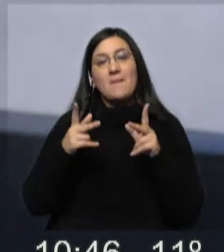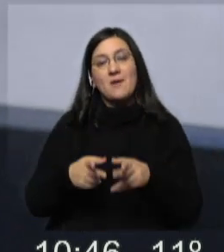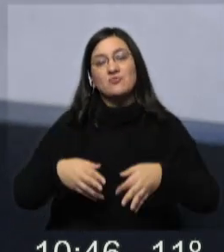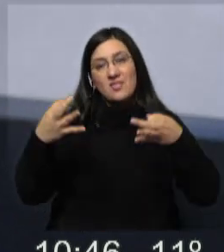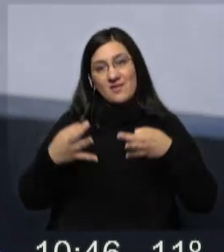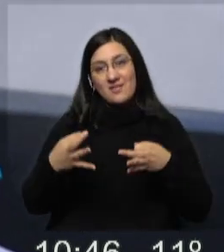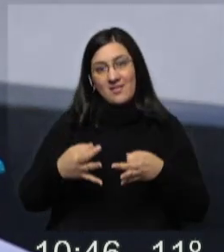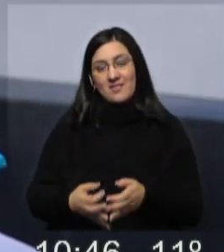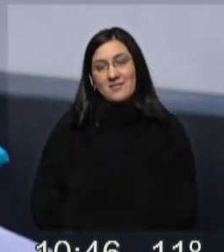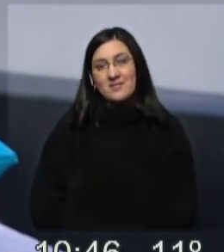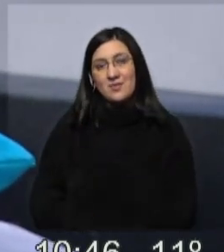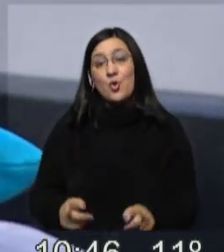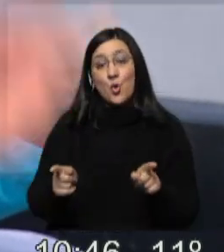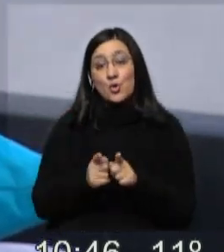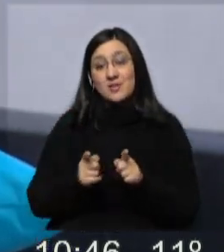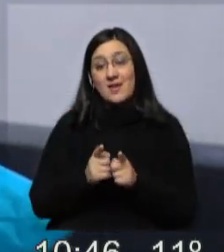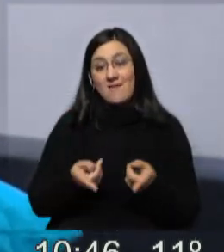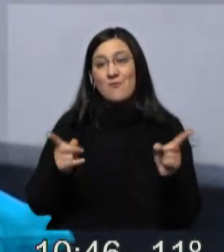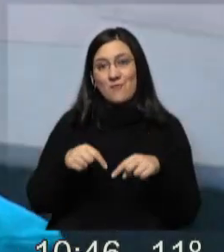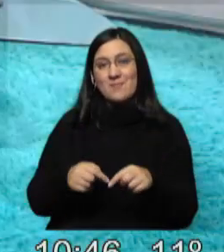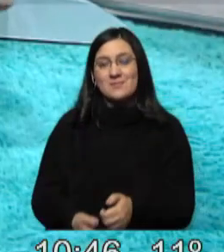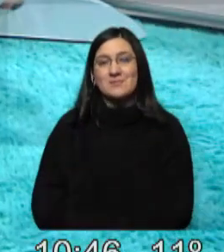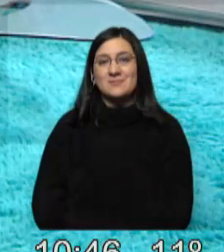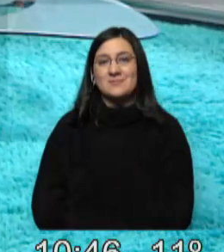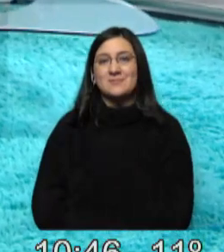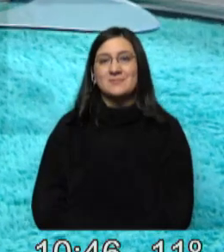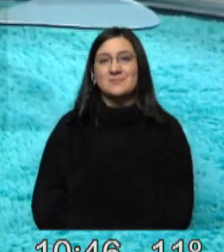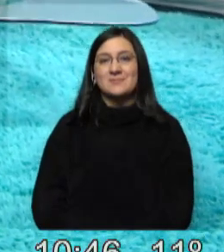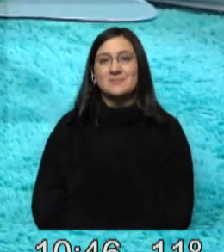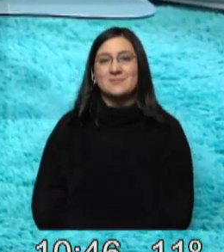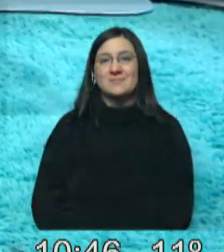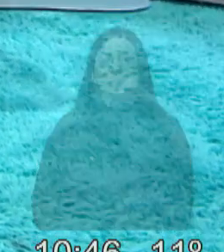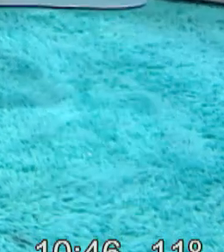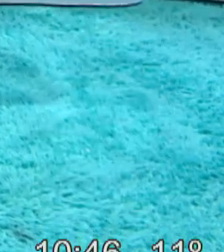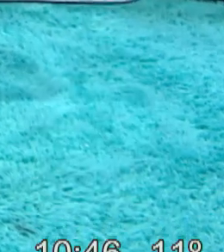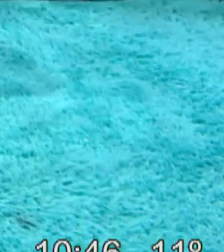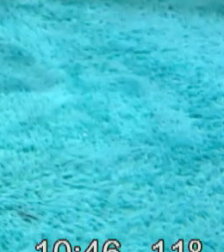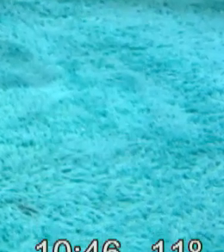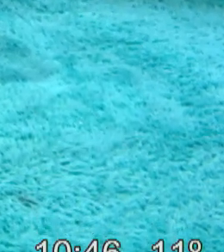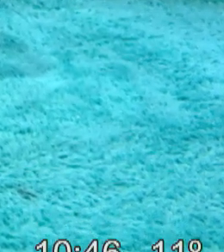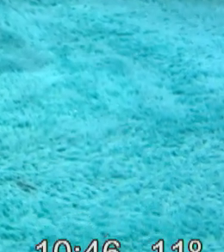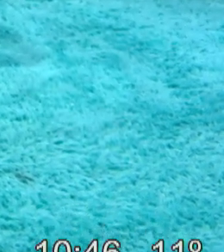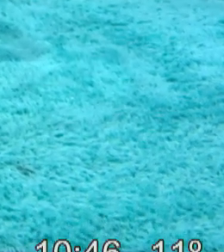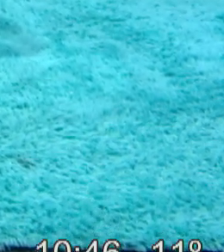verdad. Ya volvemos.